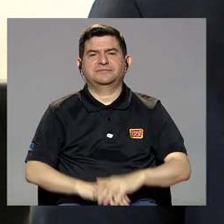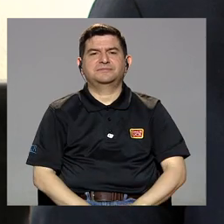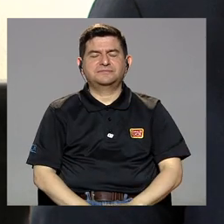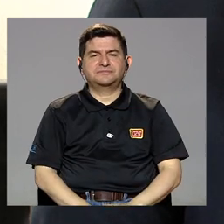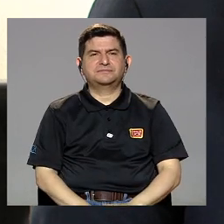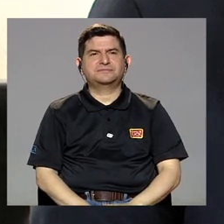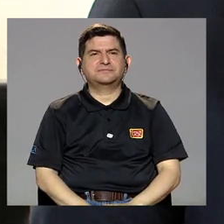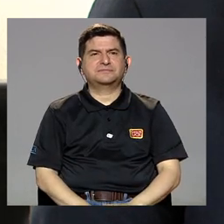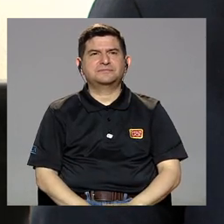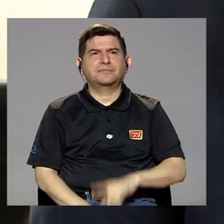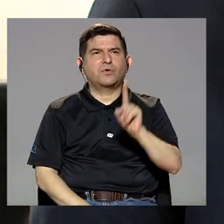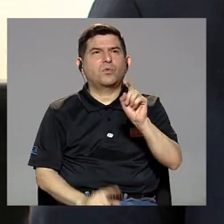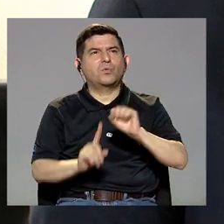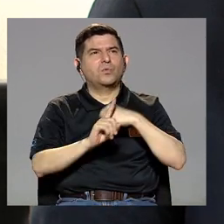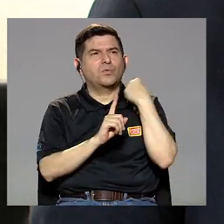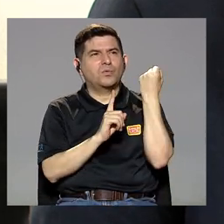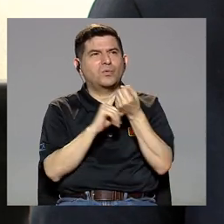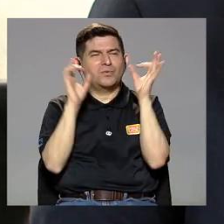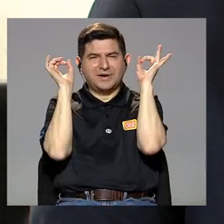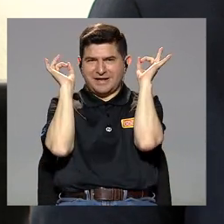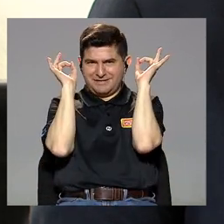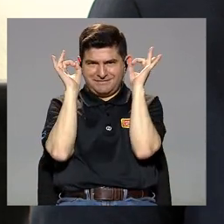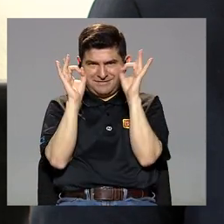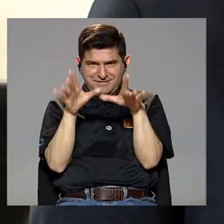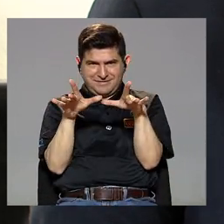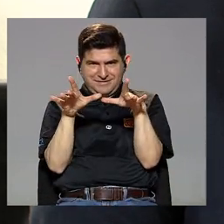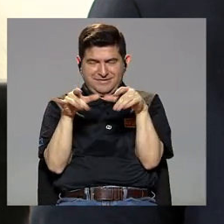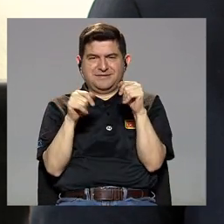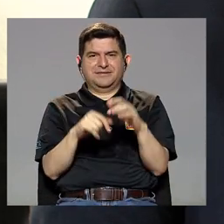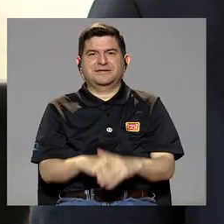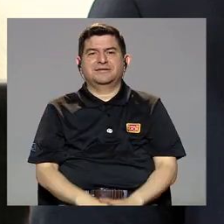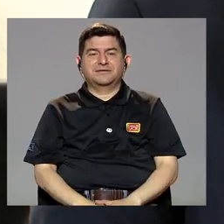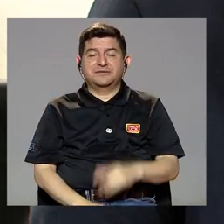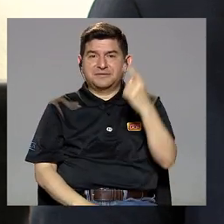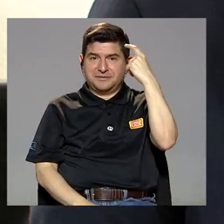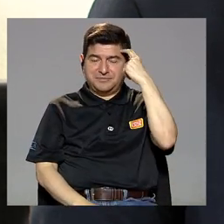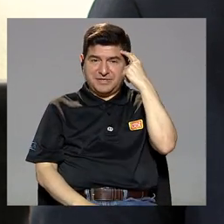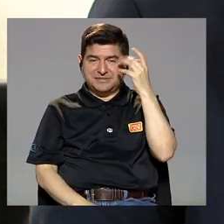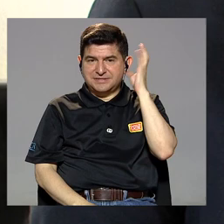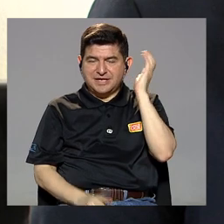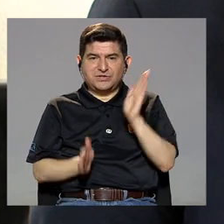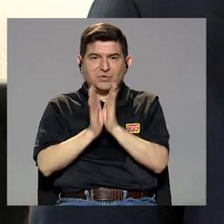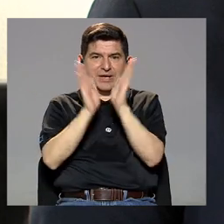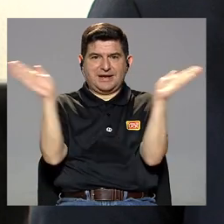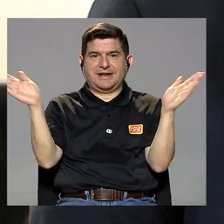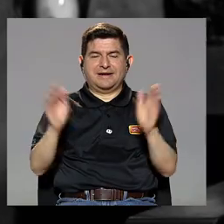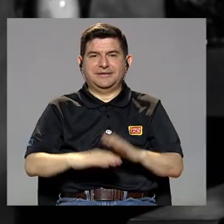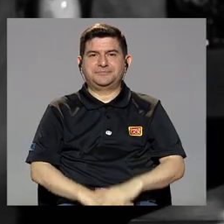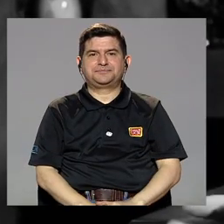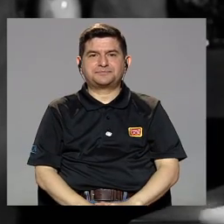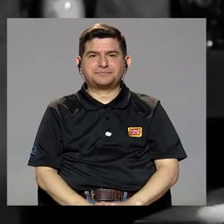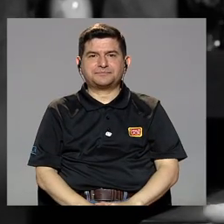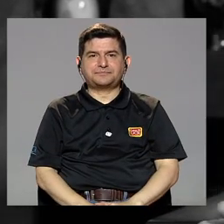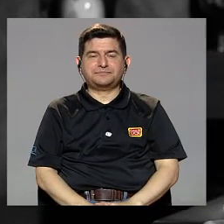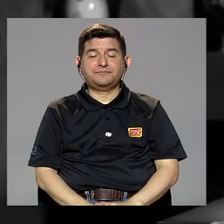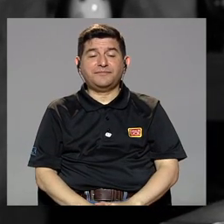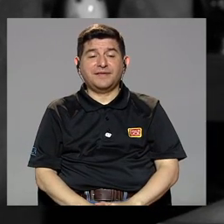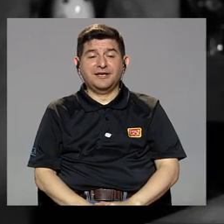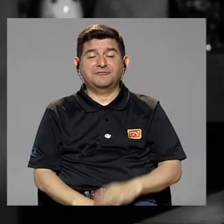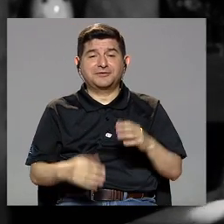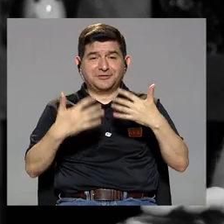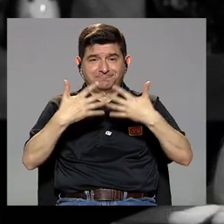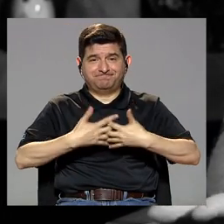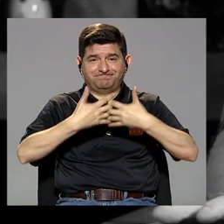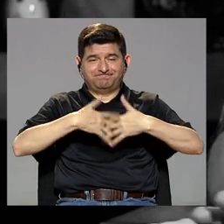un factor horrible para la radio en general que fueron las agencia de publicidad